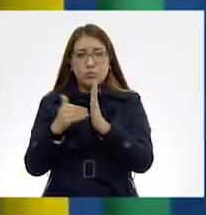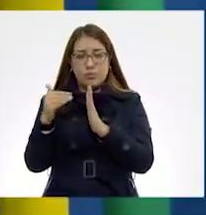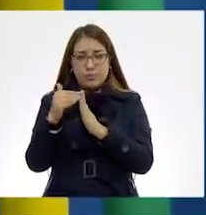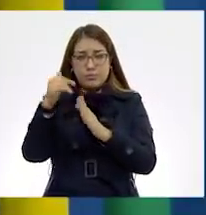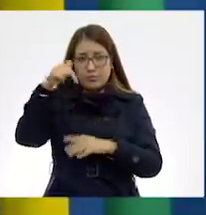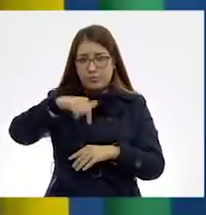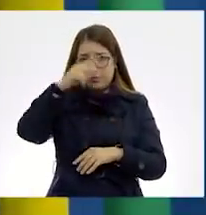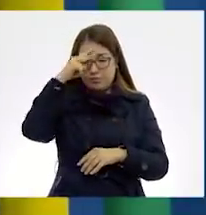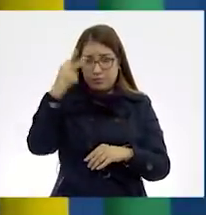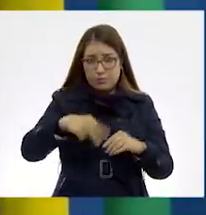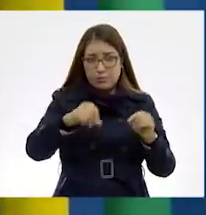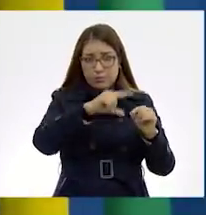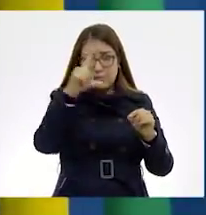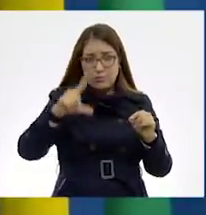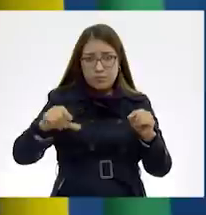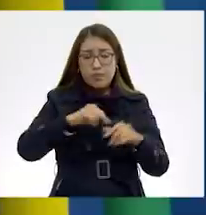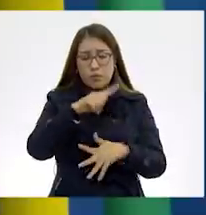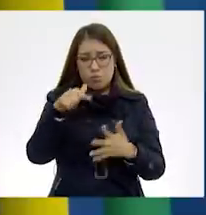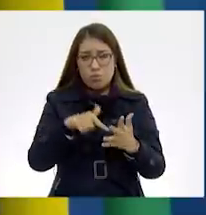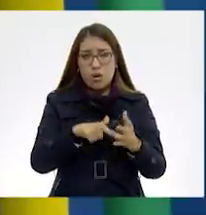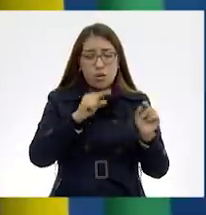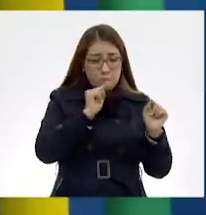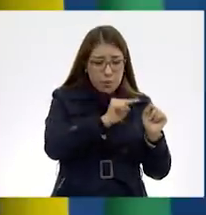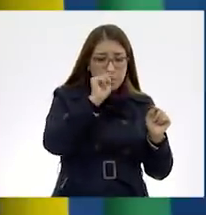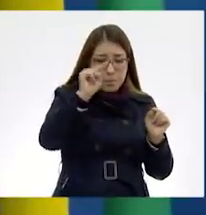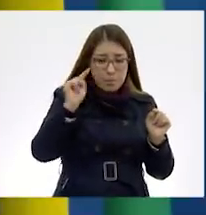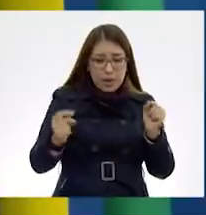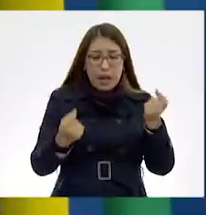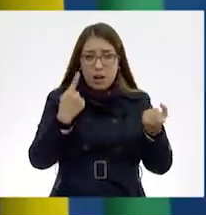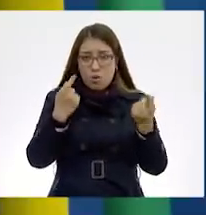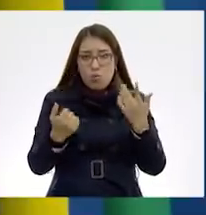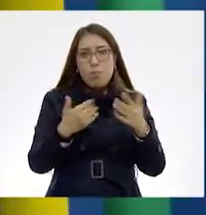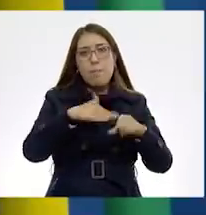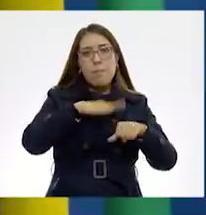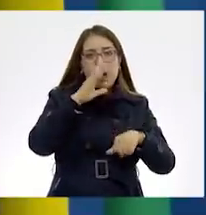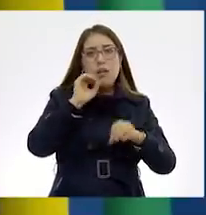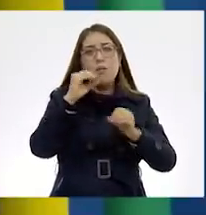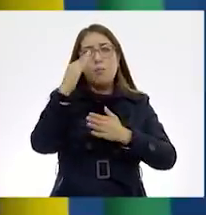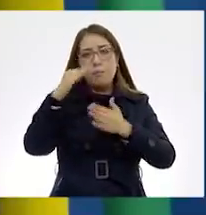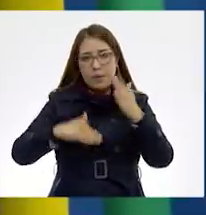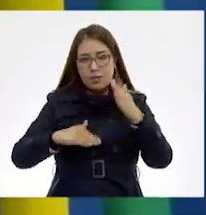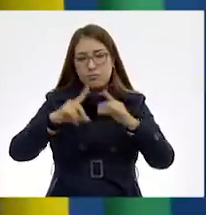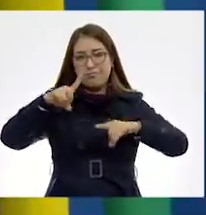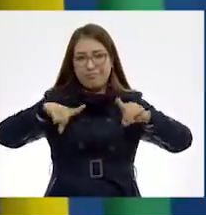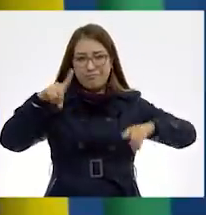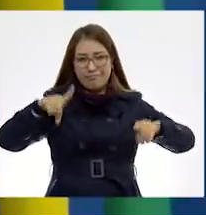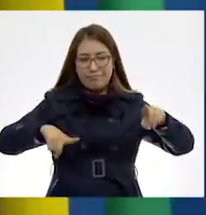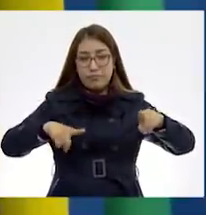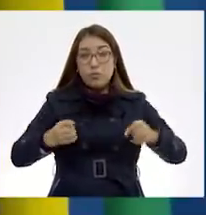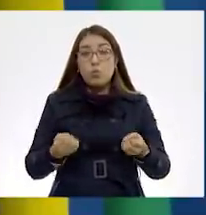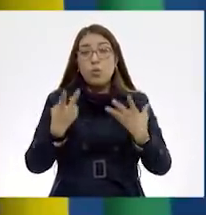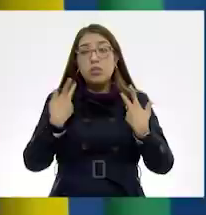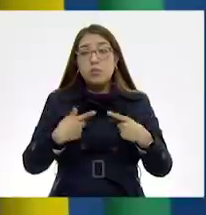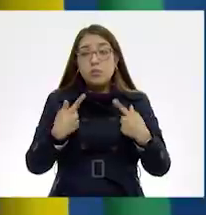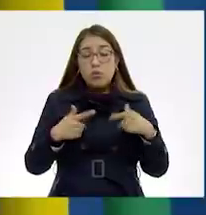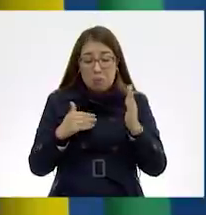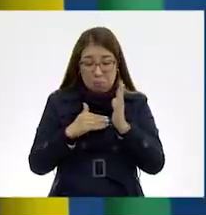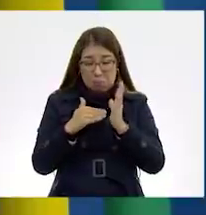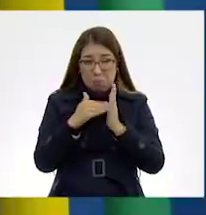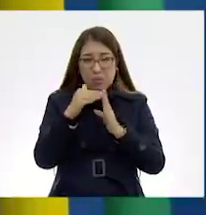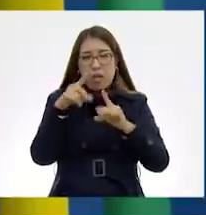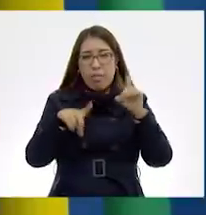agua, ello por su distribución y por el número de habitantes.